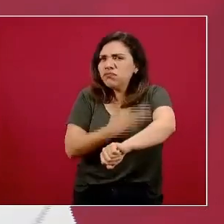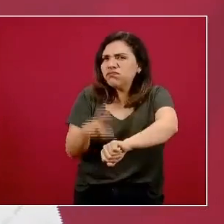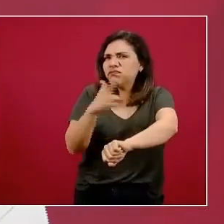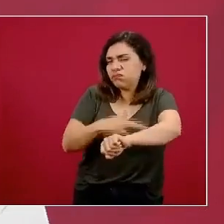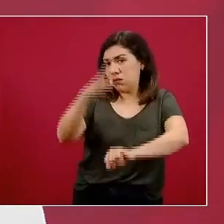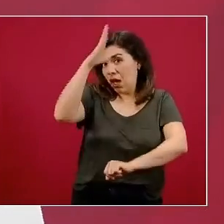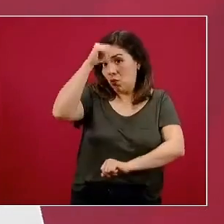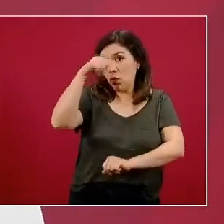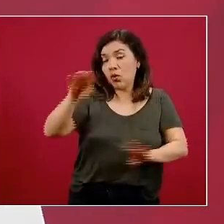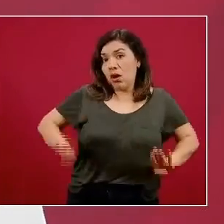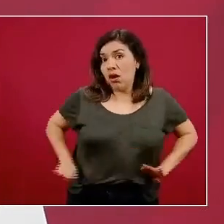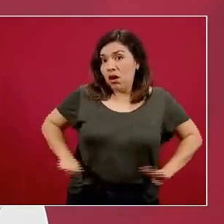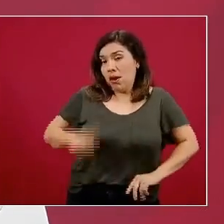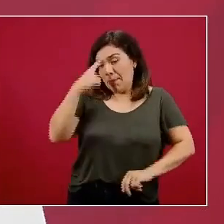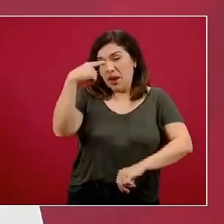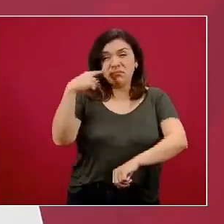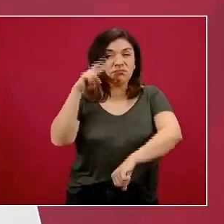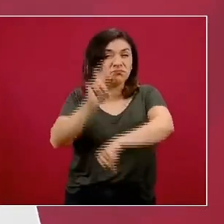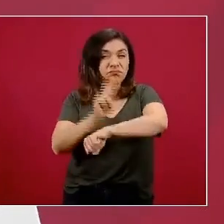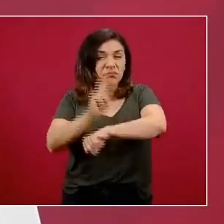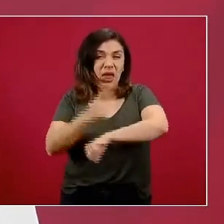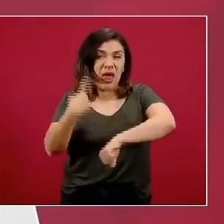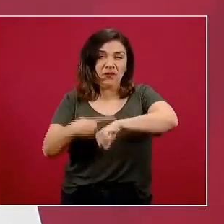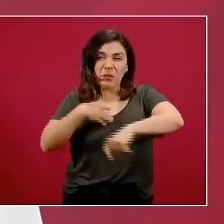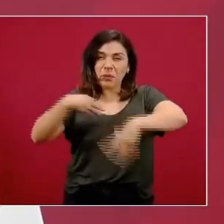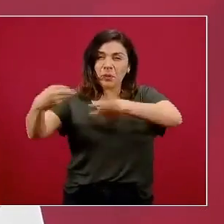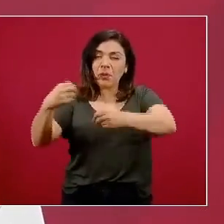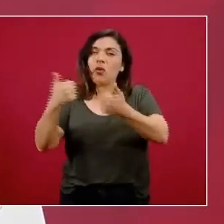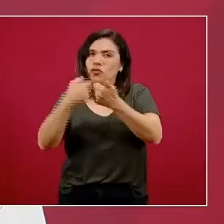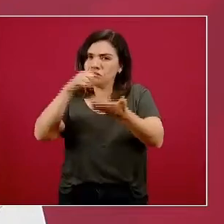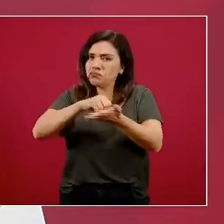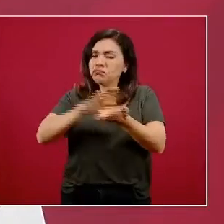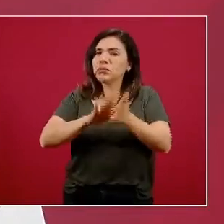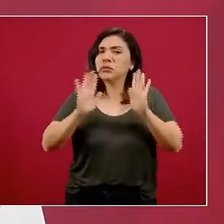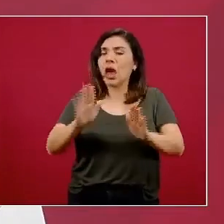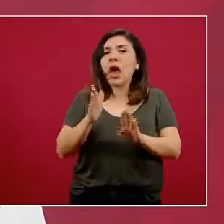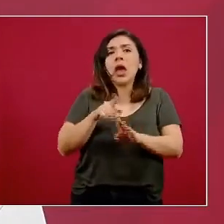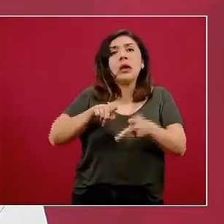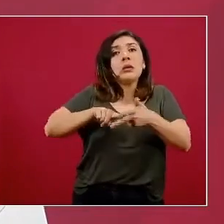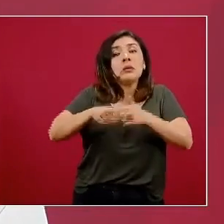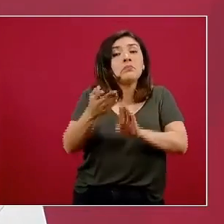procedimientos estandarizados de vigilancia epidemiológica que fueron establecidos